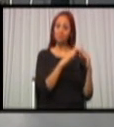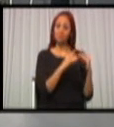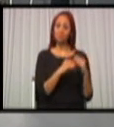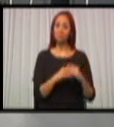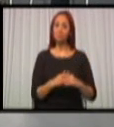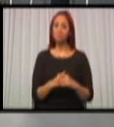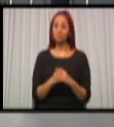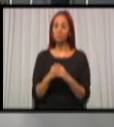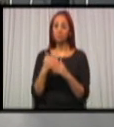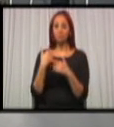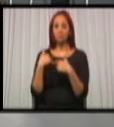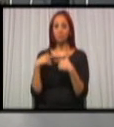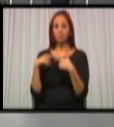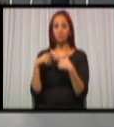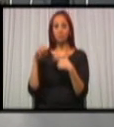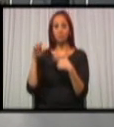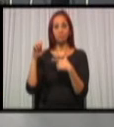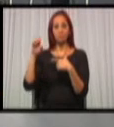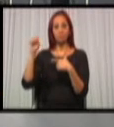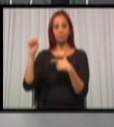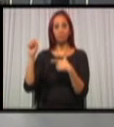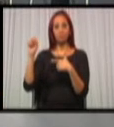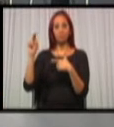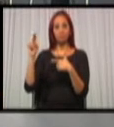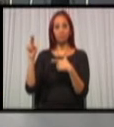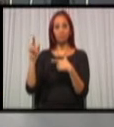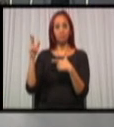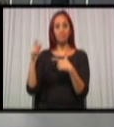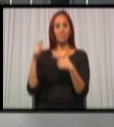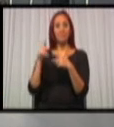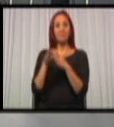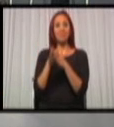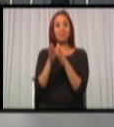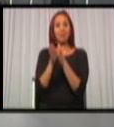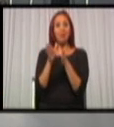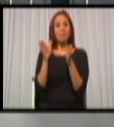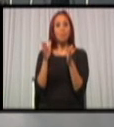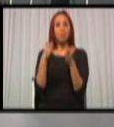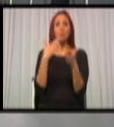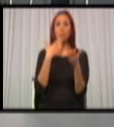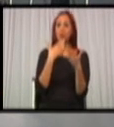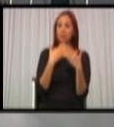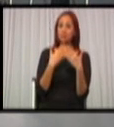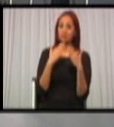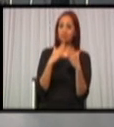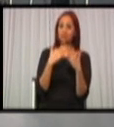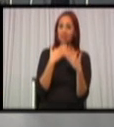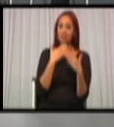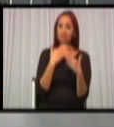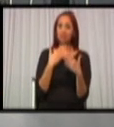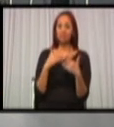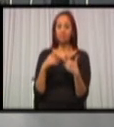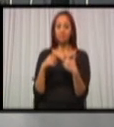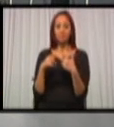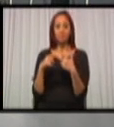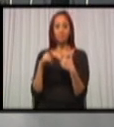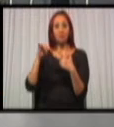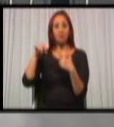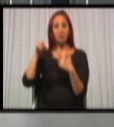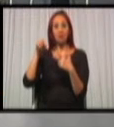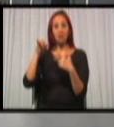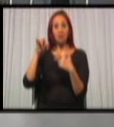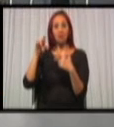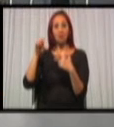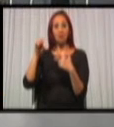Don Edgar Serrano Urbina del Frente Amplio. Bienvenido. Buenas tardes, muchas gracias. Don Jairo